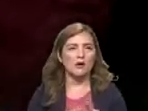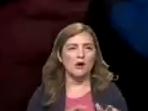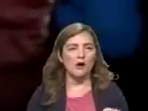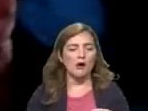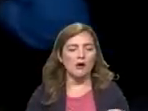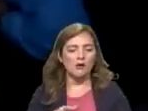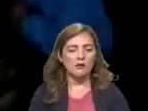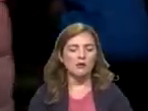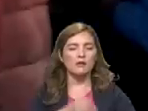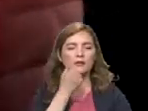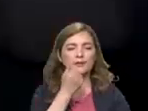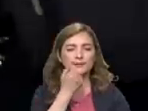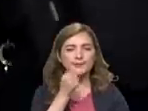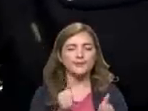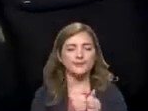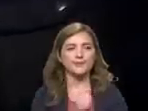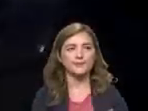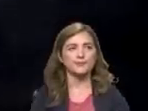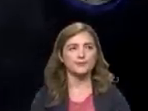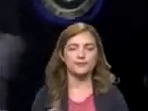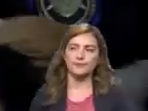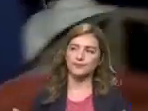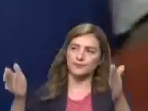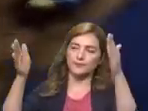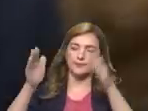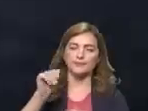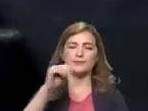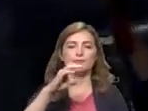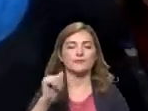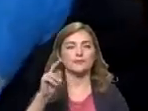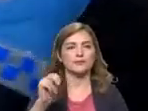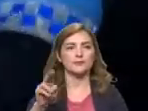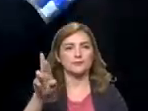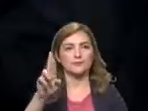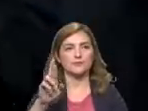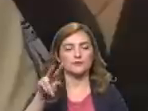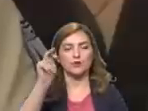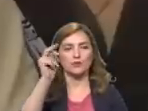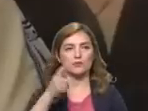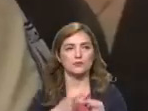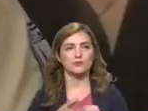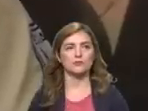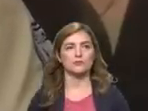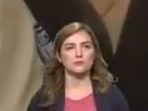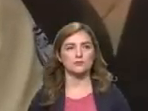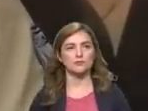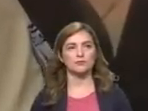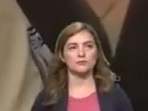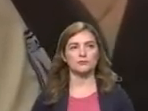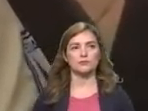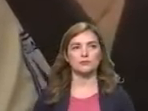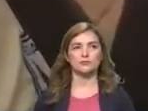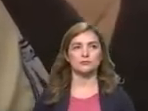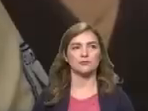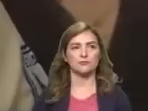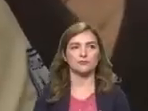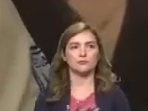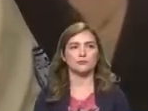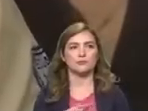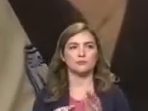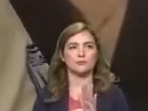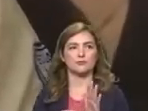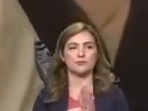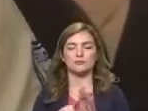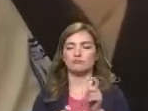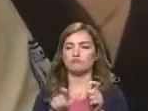tomado la vereda de la calle Wimper en los bajos del edificio del ACNUR en el norte de Quito. Afectaban directamente a las instalaciones del ACNUR y a